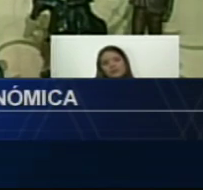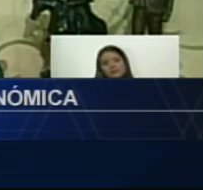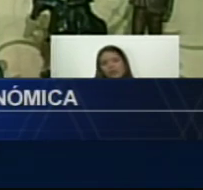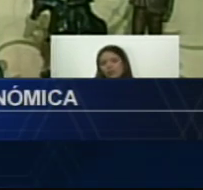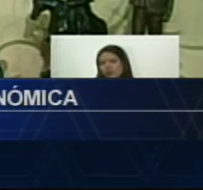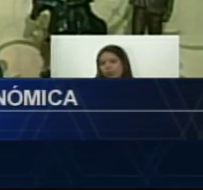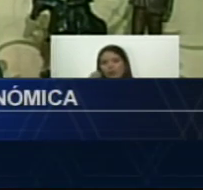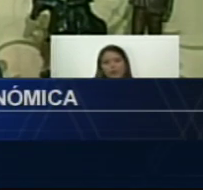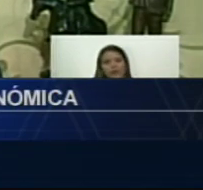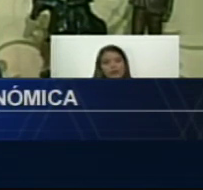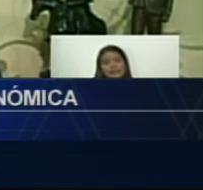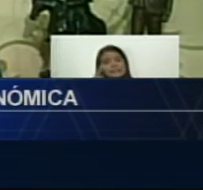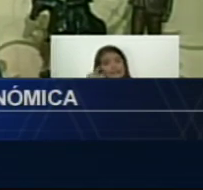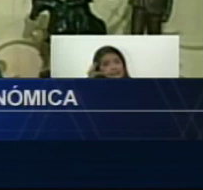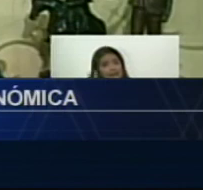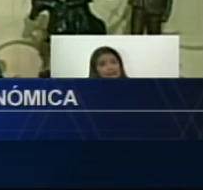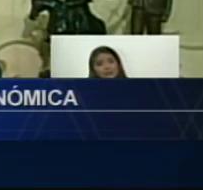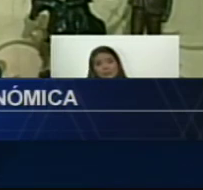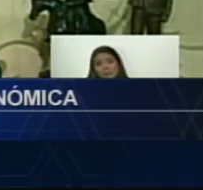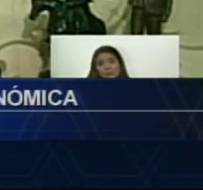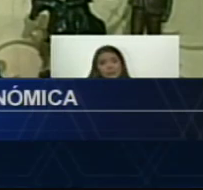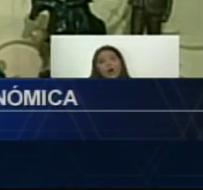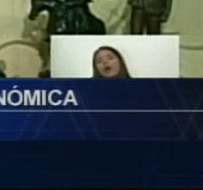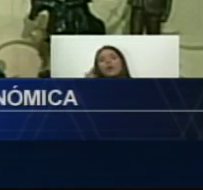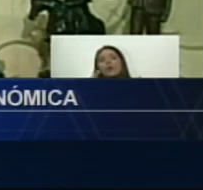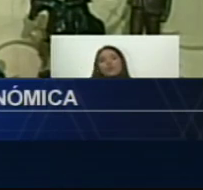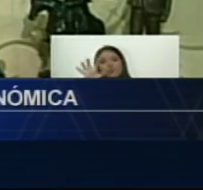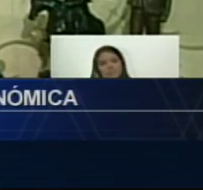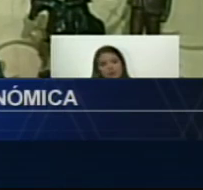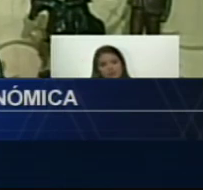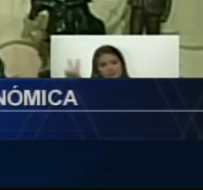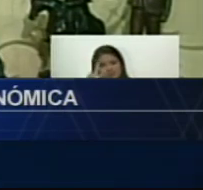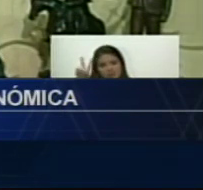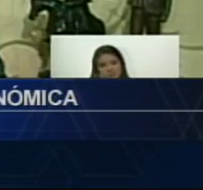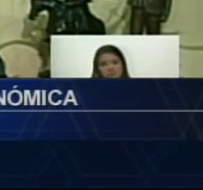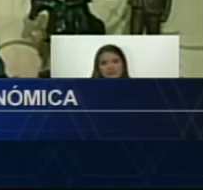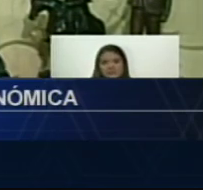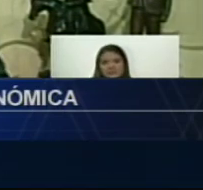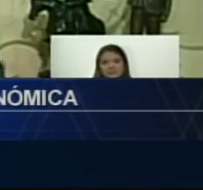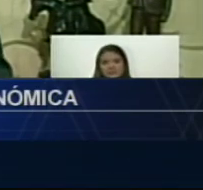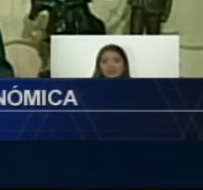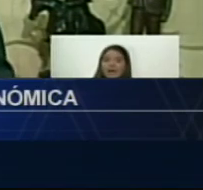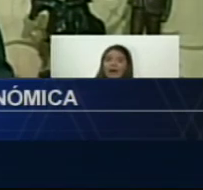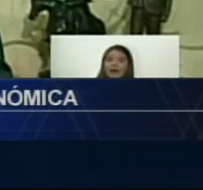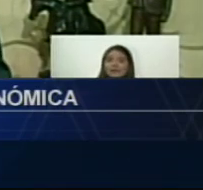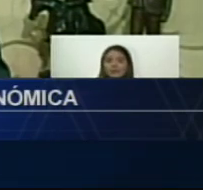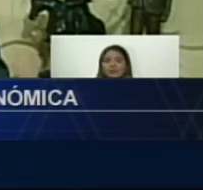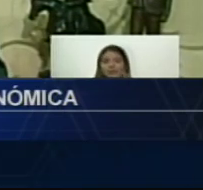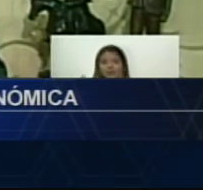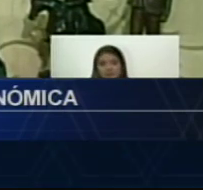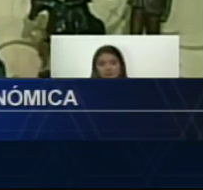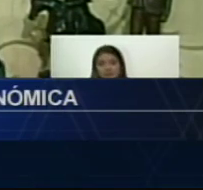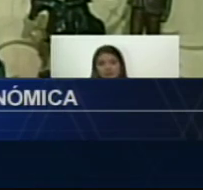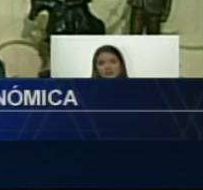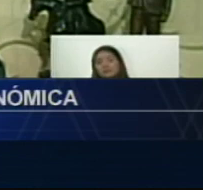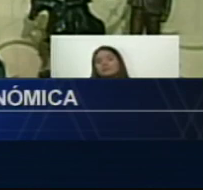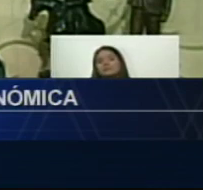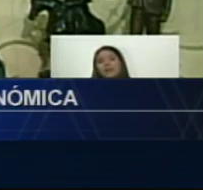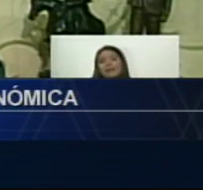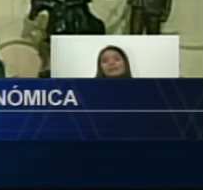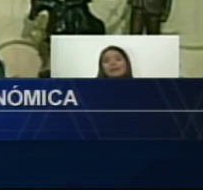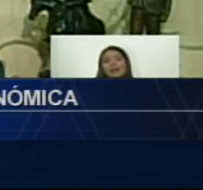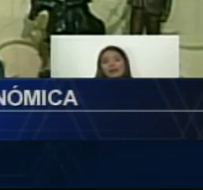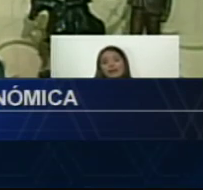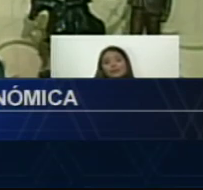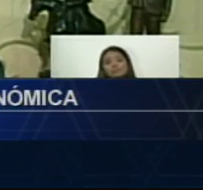internos y externos que pretenden la desestabilización económica del país. Artículo 7. Este decreto se remitirá a